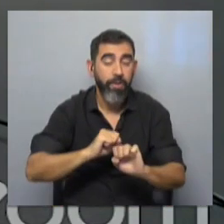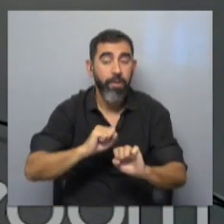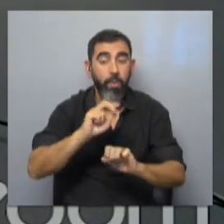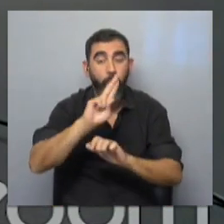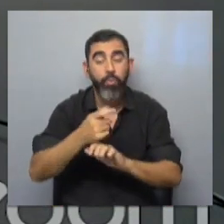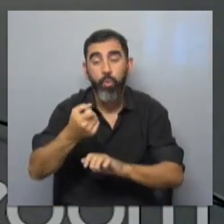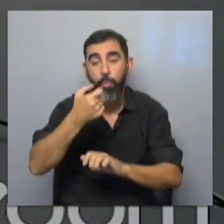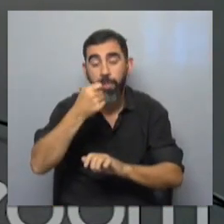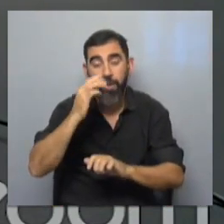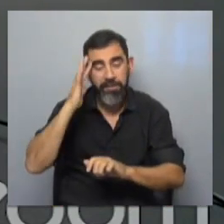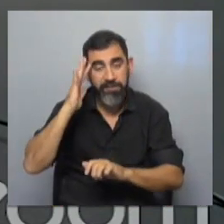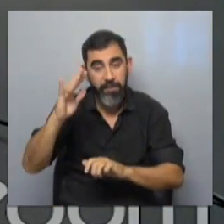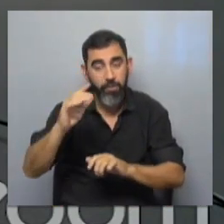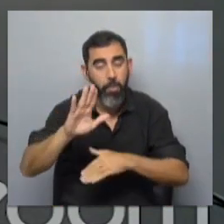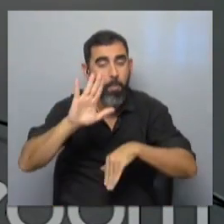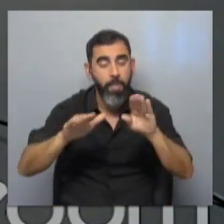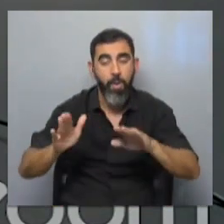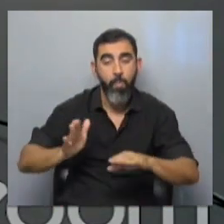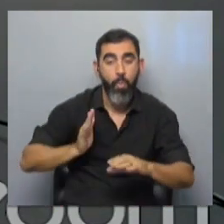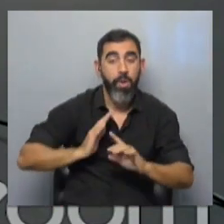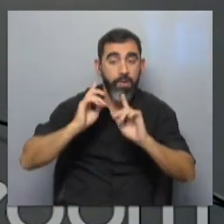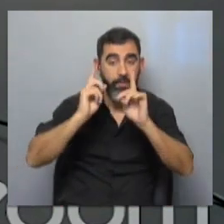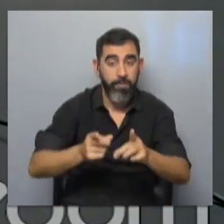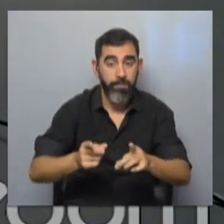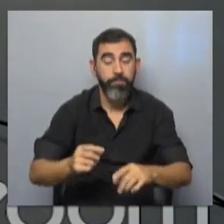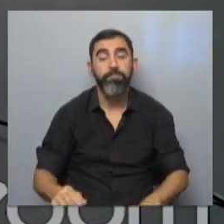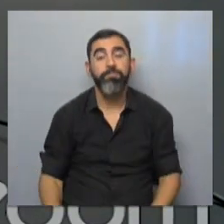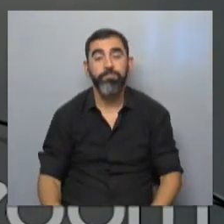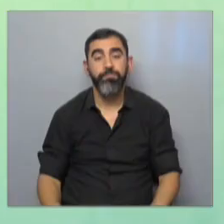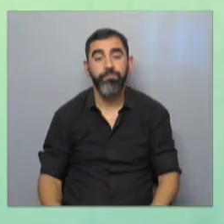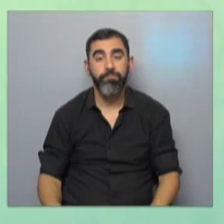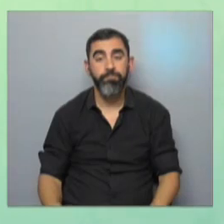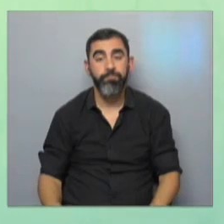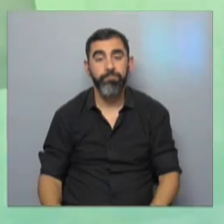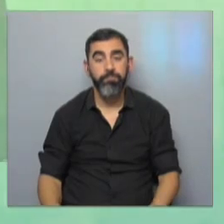de medicación psicotrópica sea más frecuente en las mujeres.